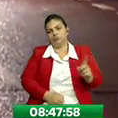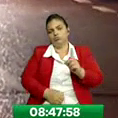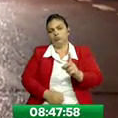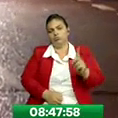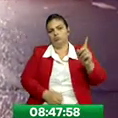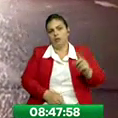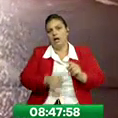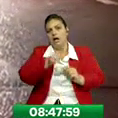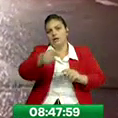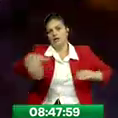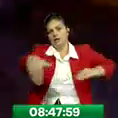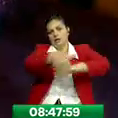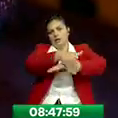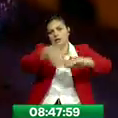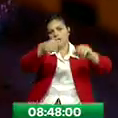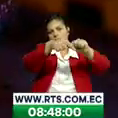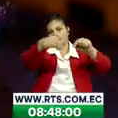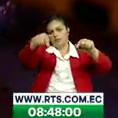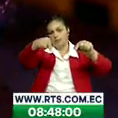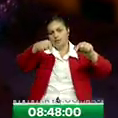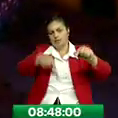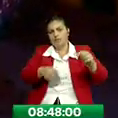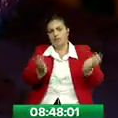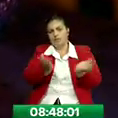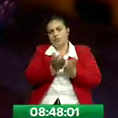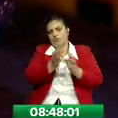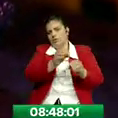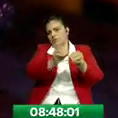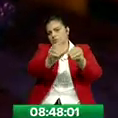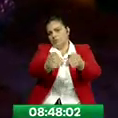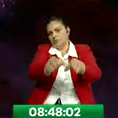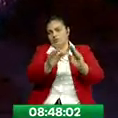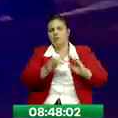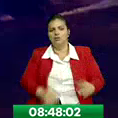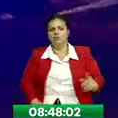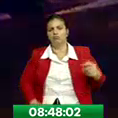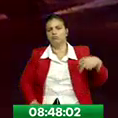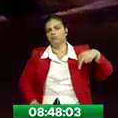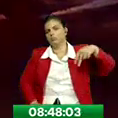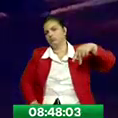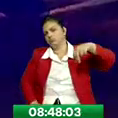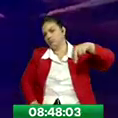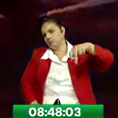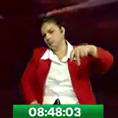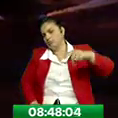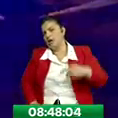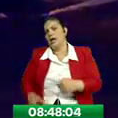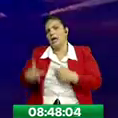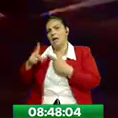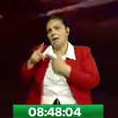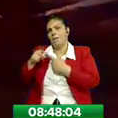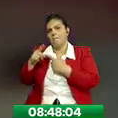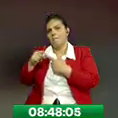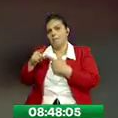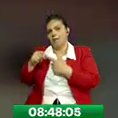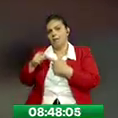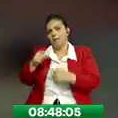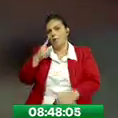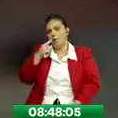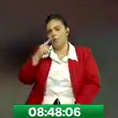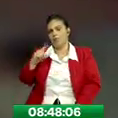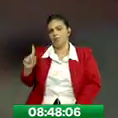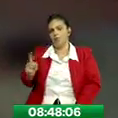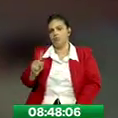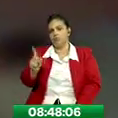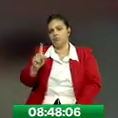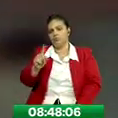del Ejército. Llevaba entre sus manos una funda con desechos que iba a depositar en la esquina. Sin